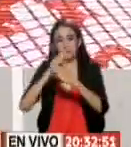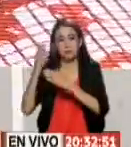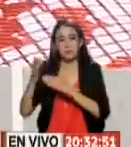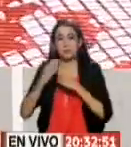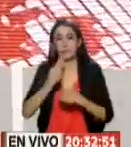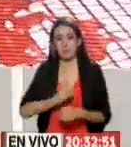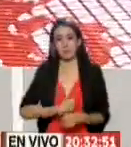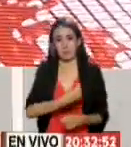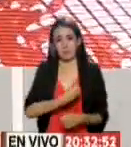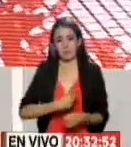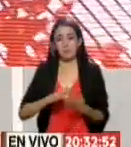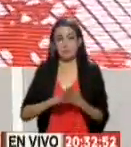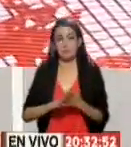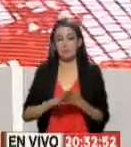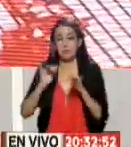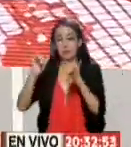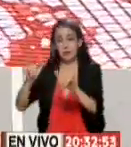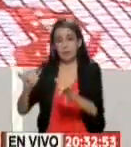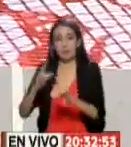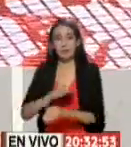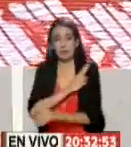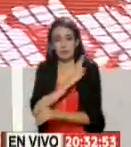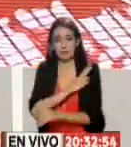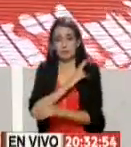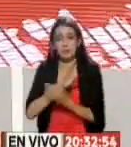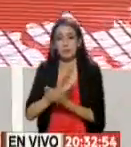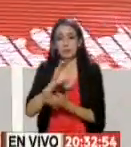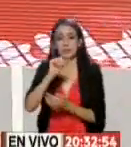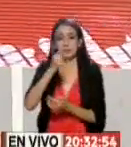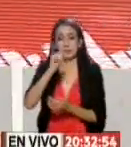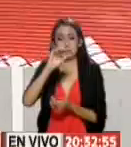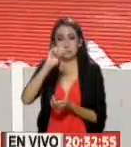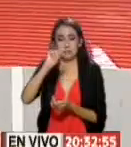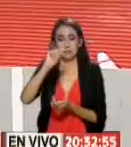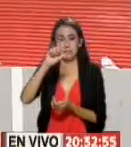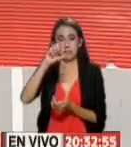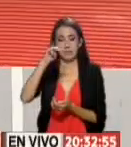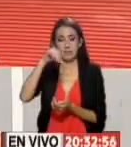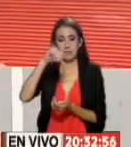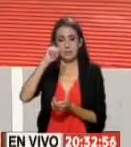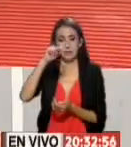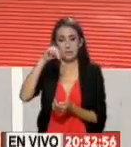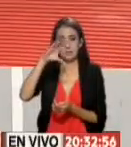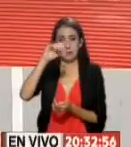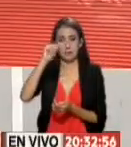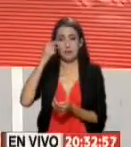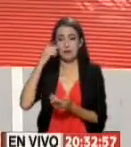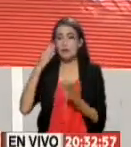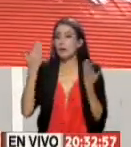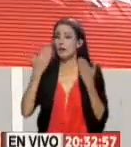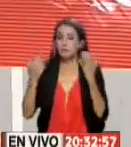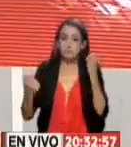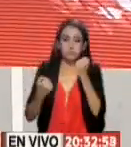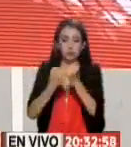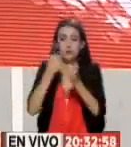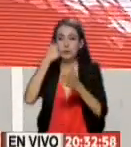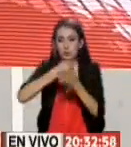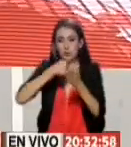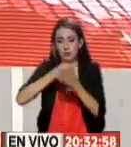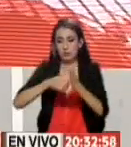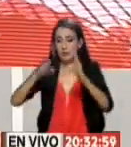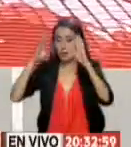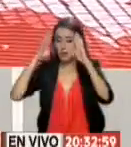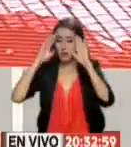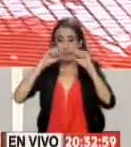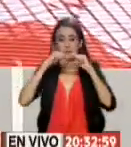la Universidad de Salamanca, el primer mandatario recibió el máximo galardón por su contribución a la democracia y políticas en favor de grupos vulnerables